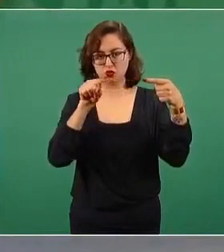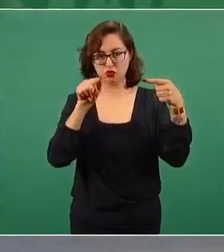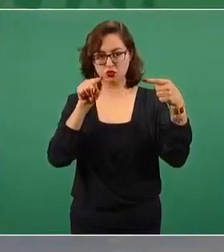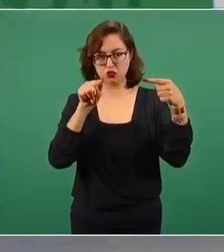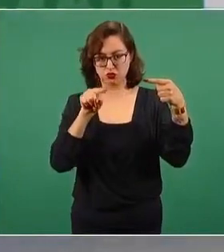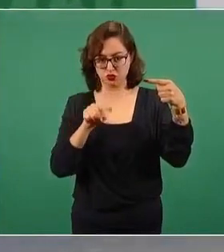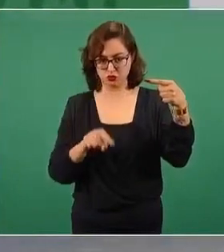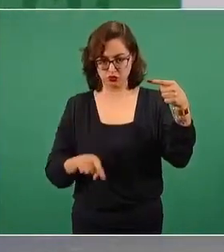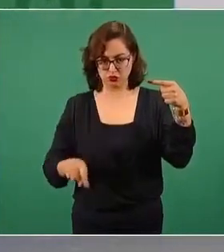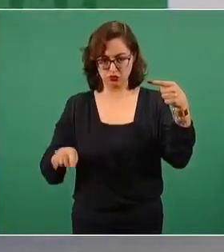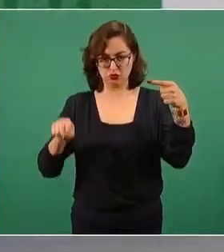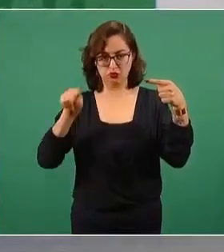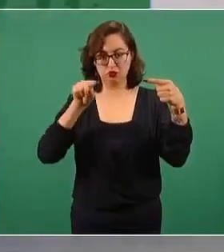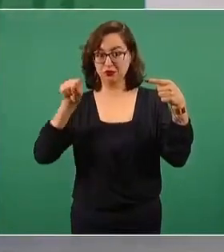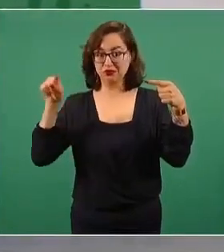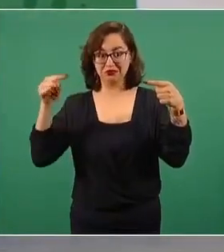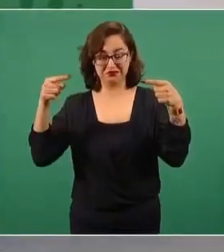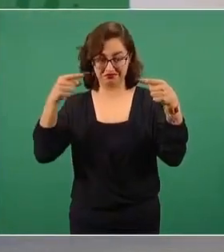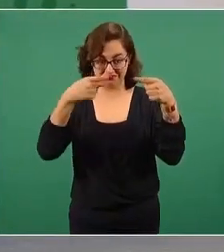Y aquí está.